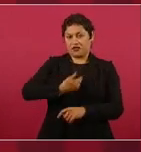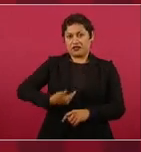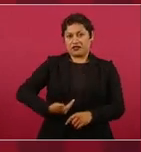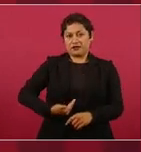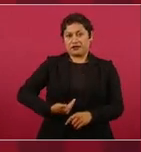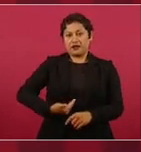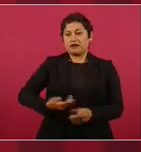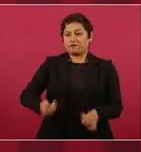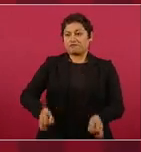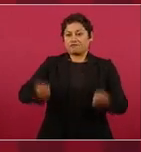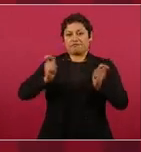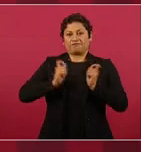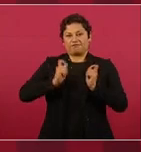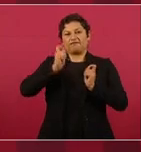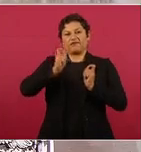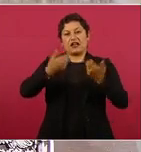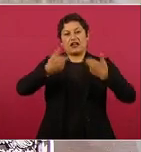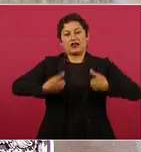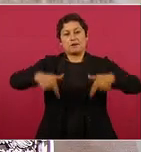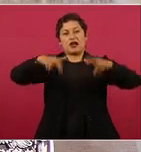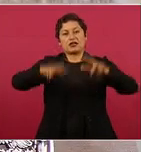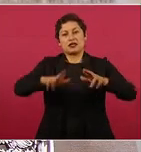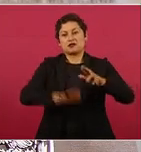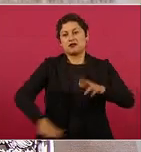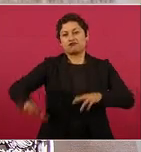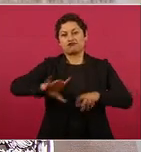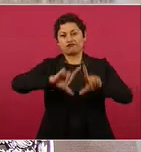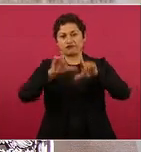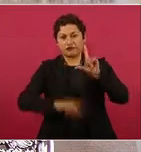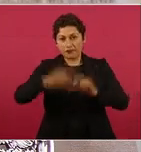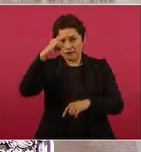pueblo. Pero creo que